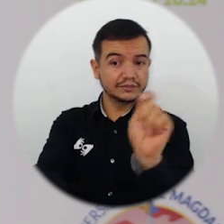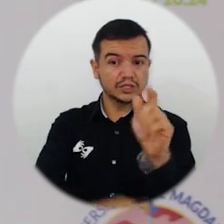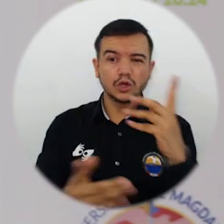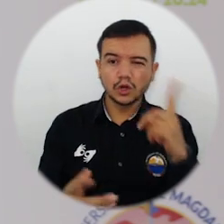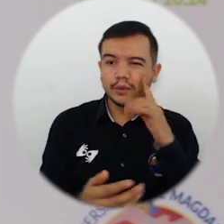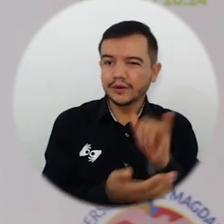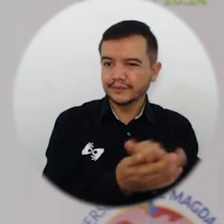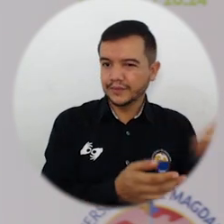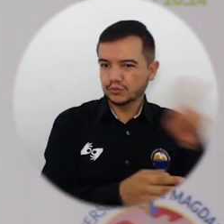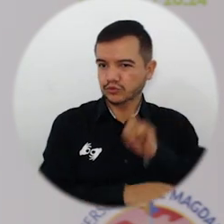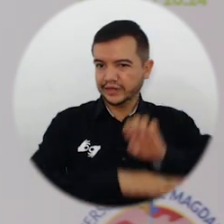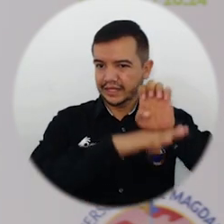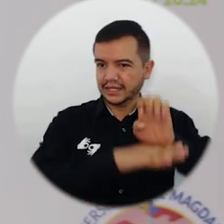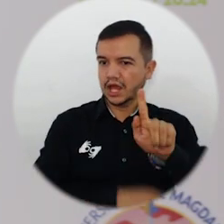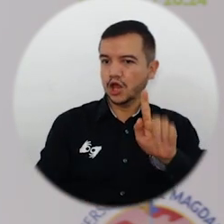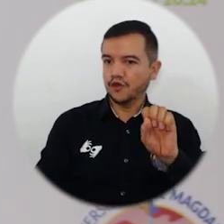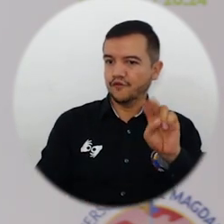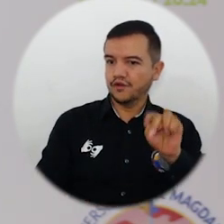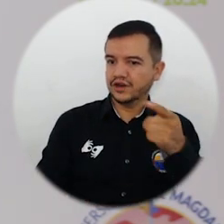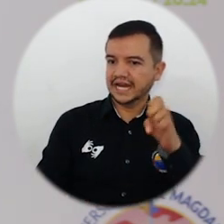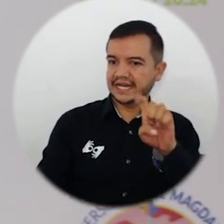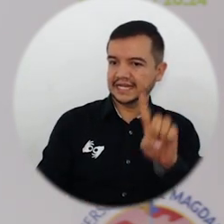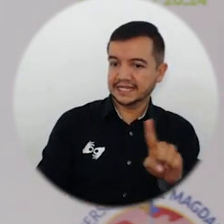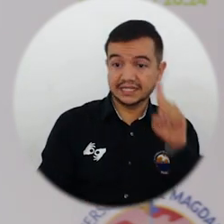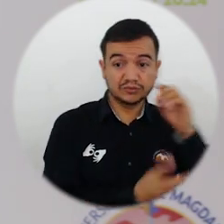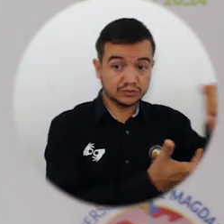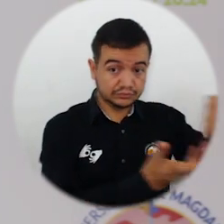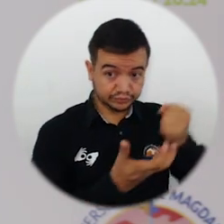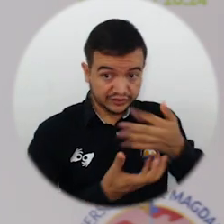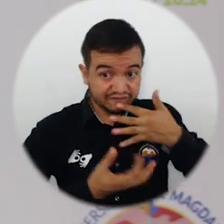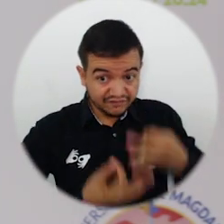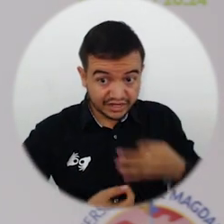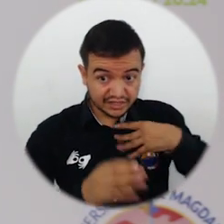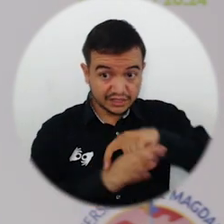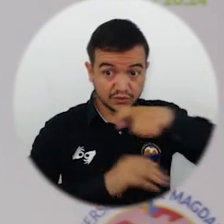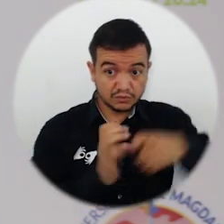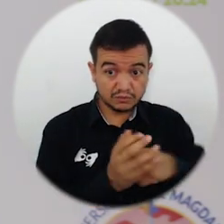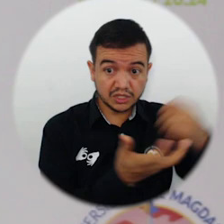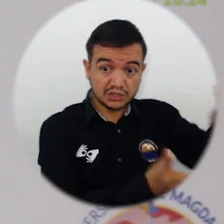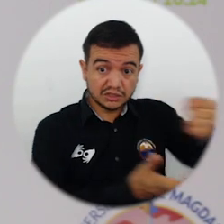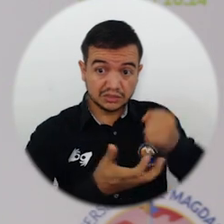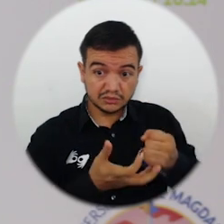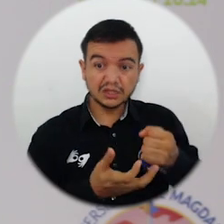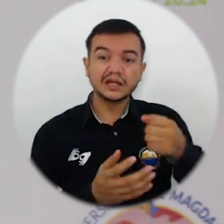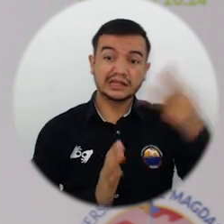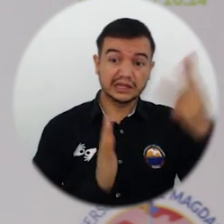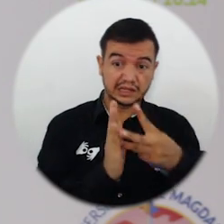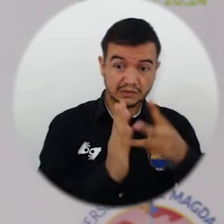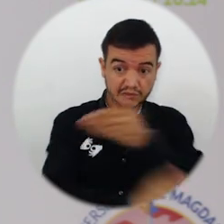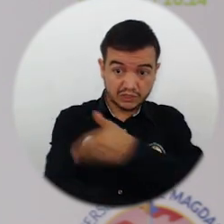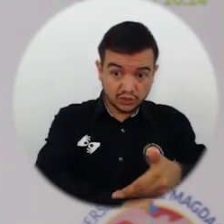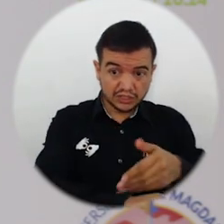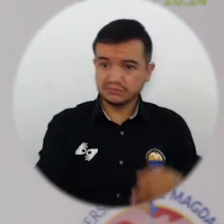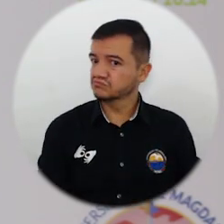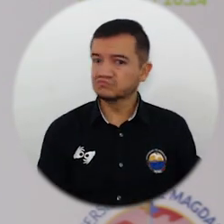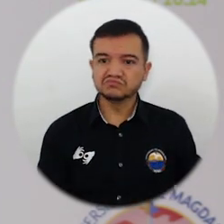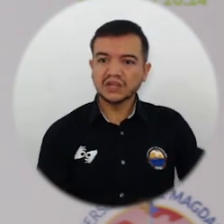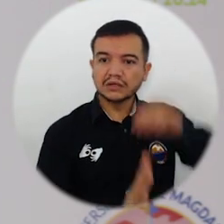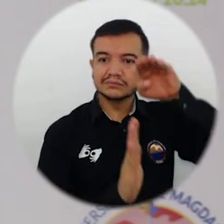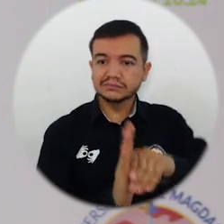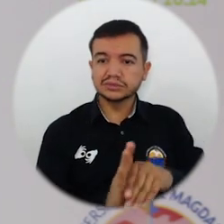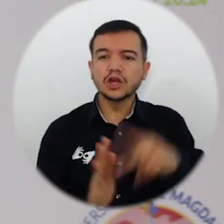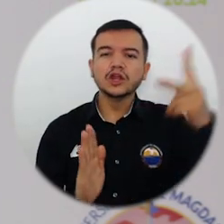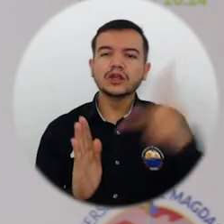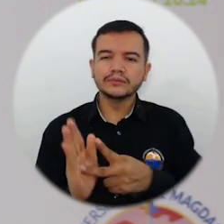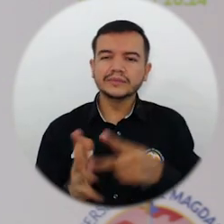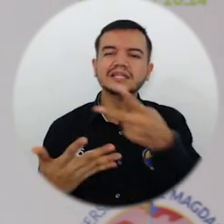través del FONGES y de los cuales hoy en realidad no estamos recibiendo ni siquiera los 3.000 completos, sino solo 2.700. Por lo tanto, si el